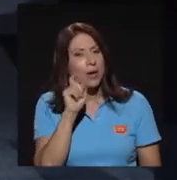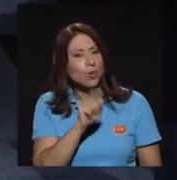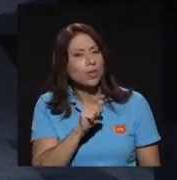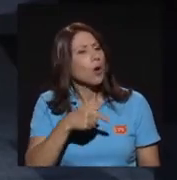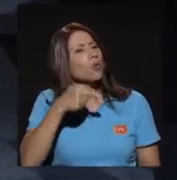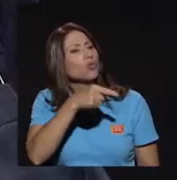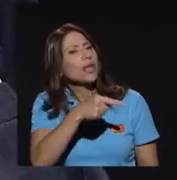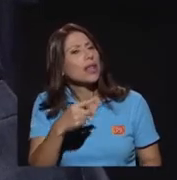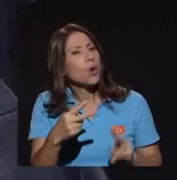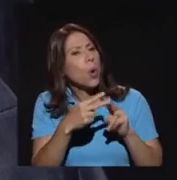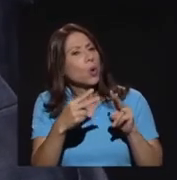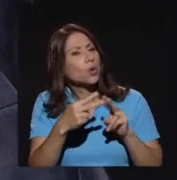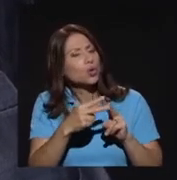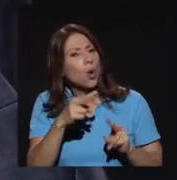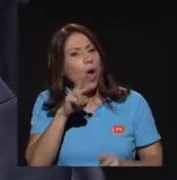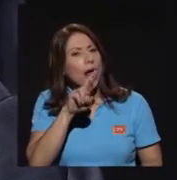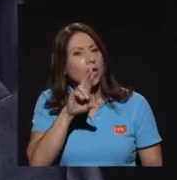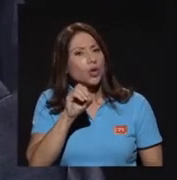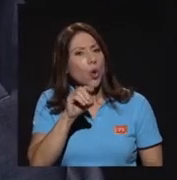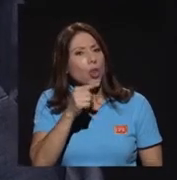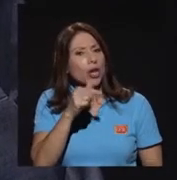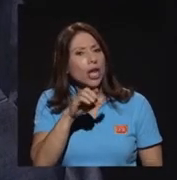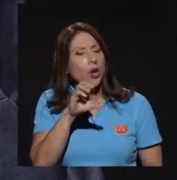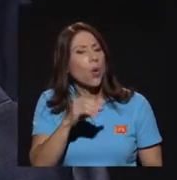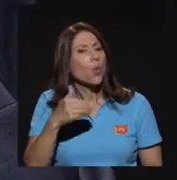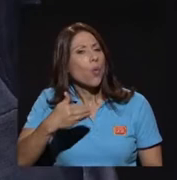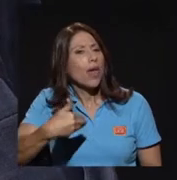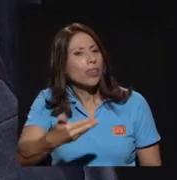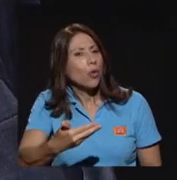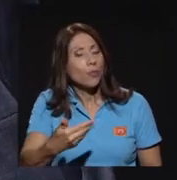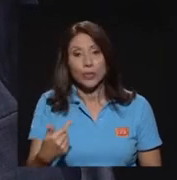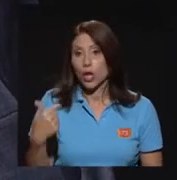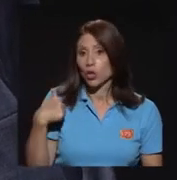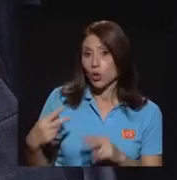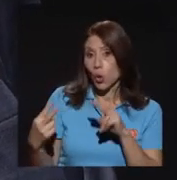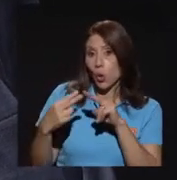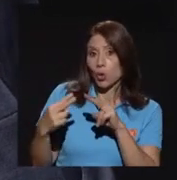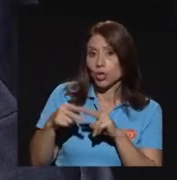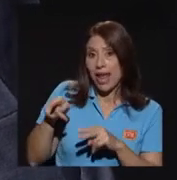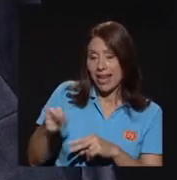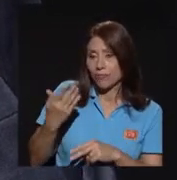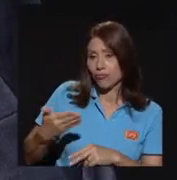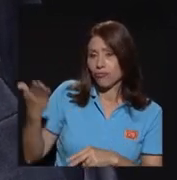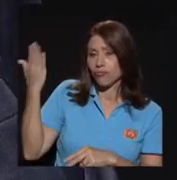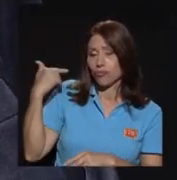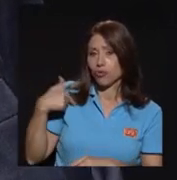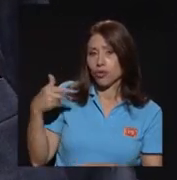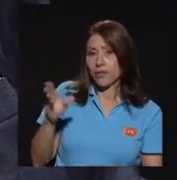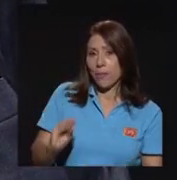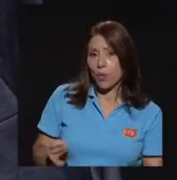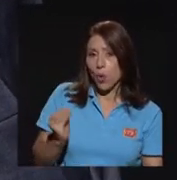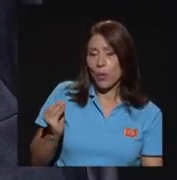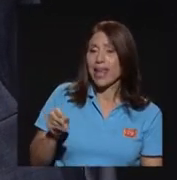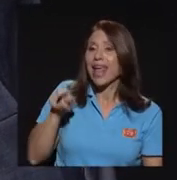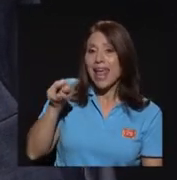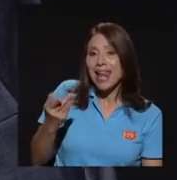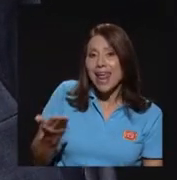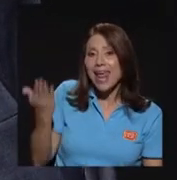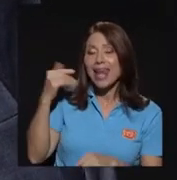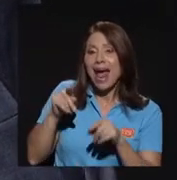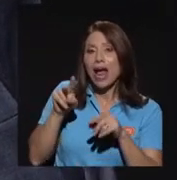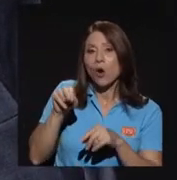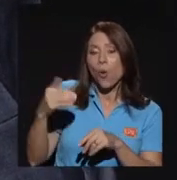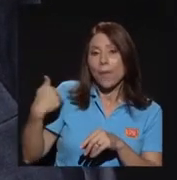cuando conocidos ustedes a don rodrigo yo lo conocí a él cuando yo estaba muy joven y él era compañero de mi hermano